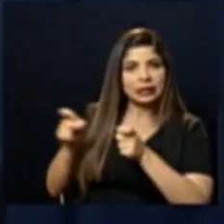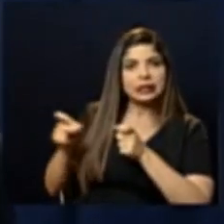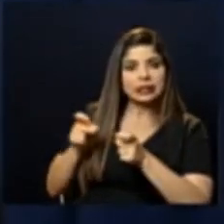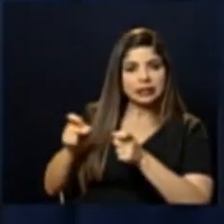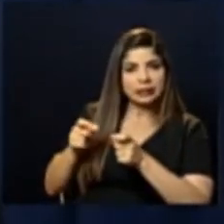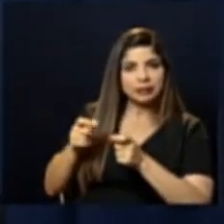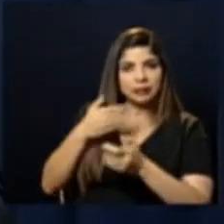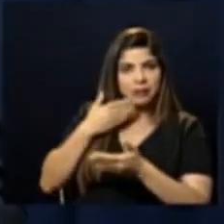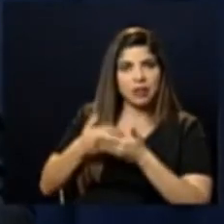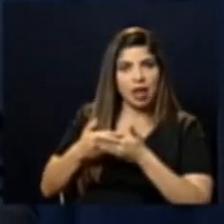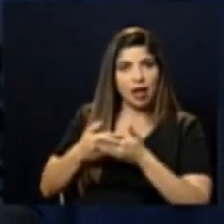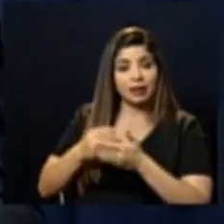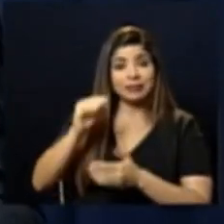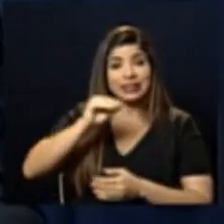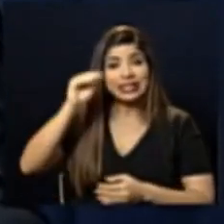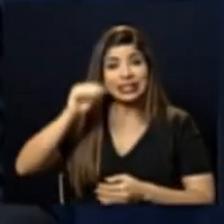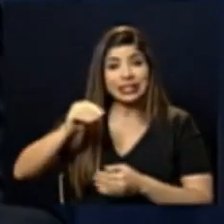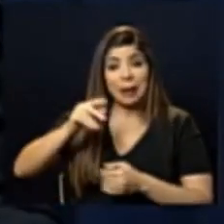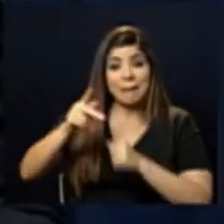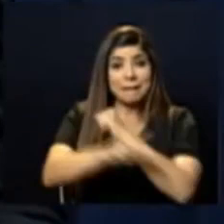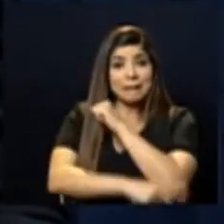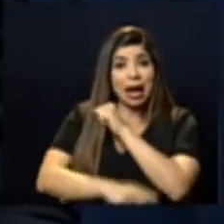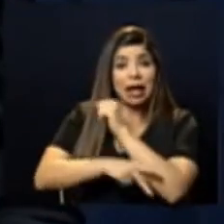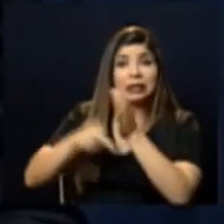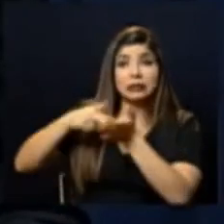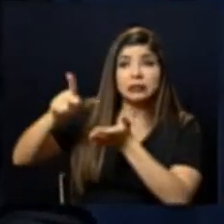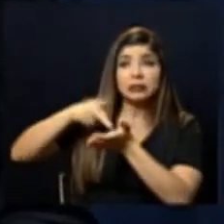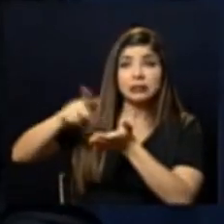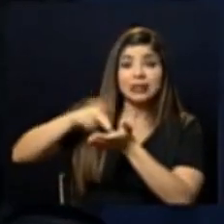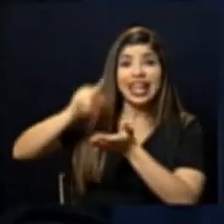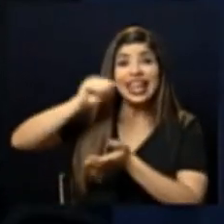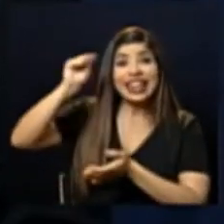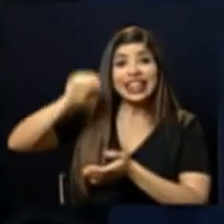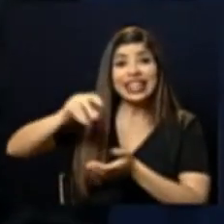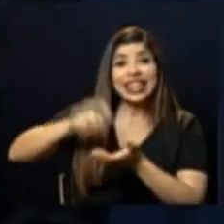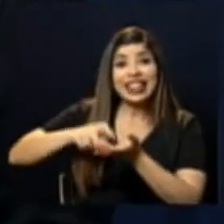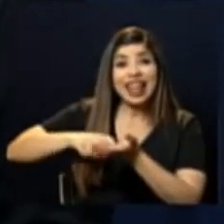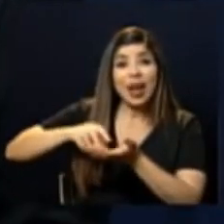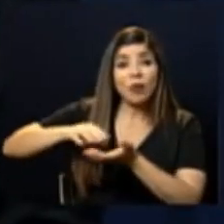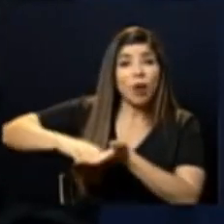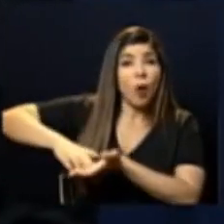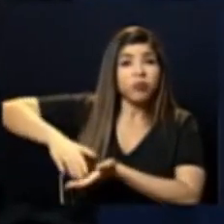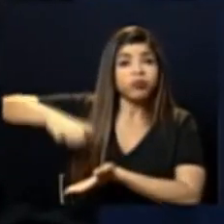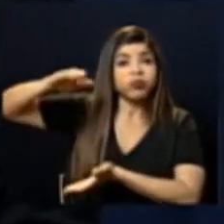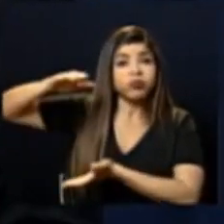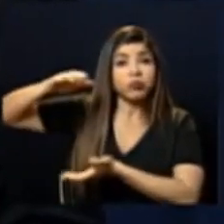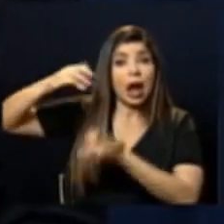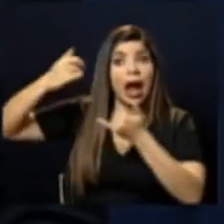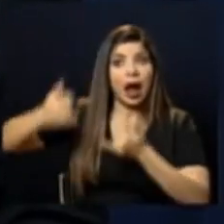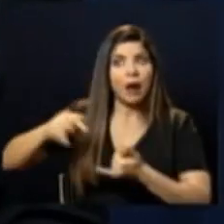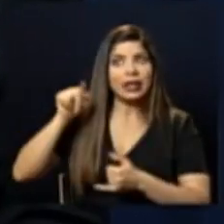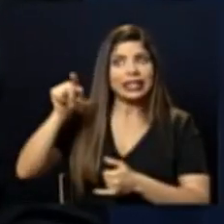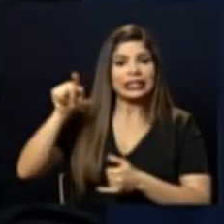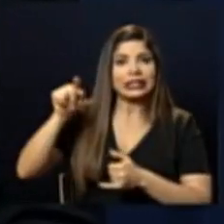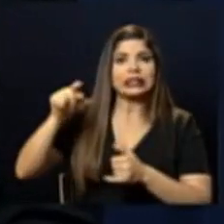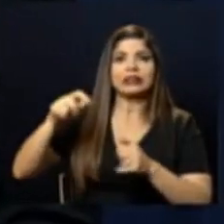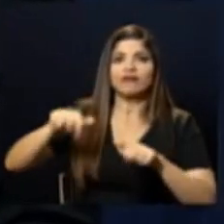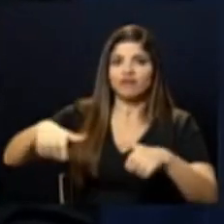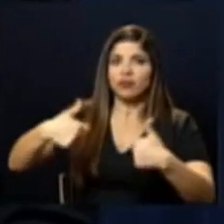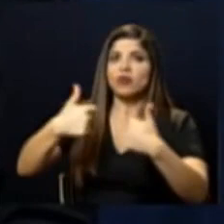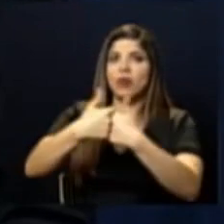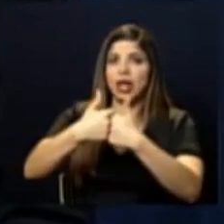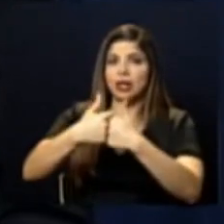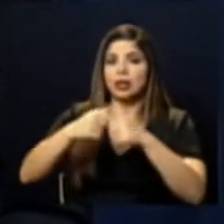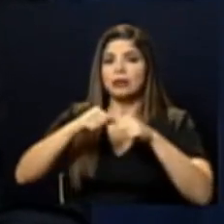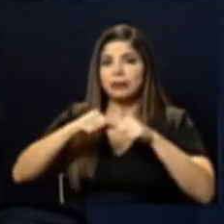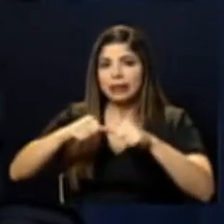Las altas sumas que pagamos como país por intereses de la deuda son hoy un gran reto y lo seguirá